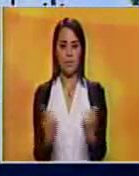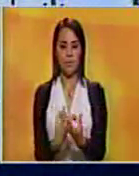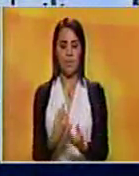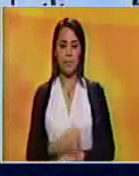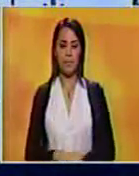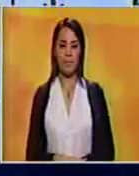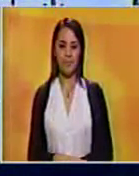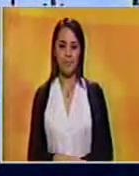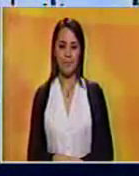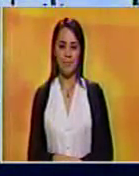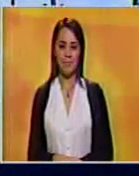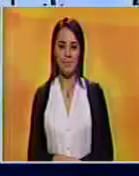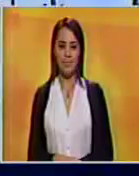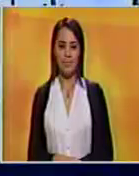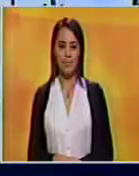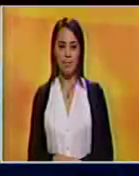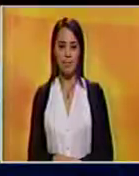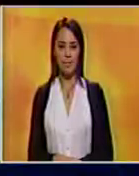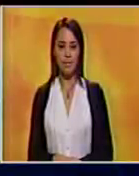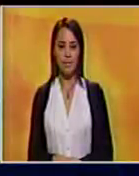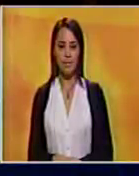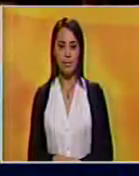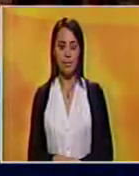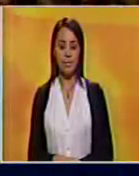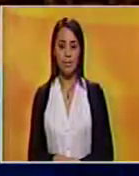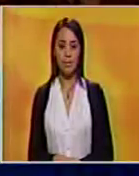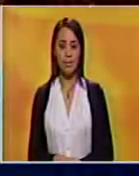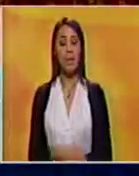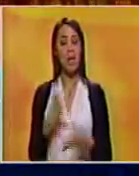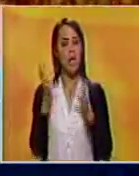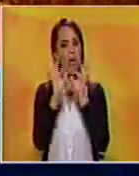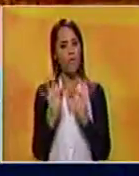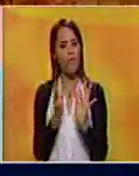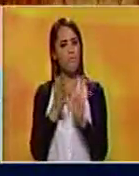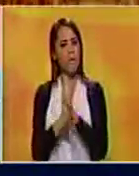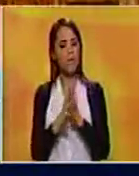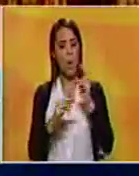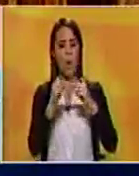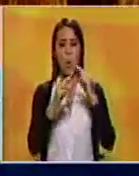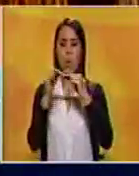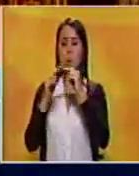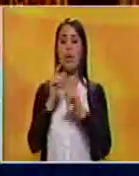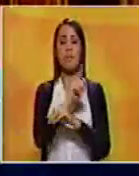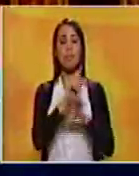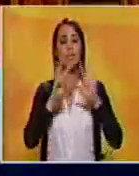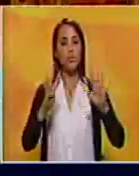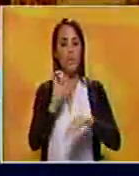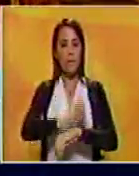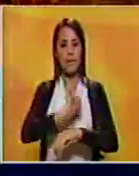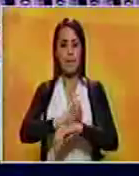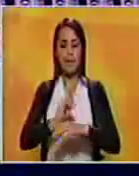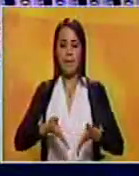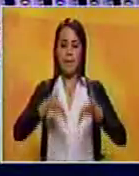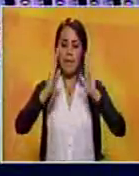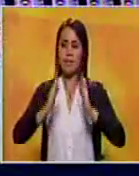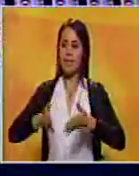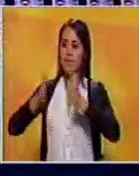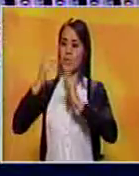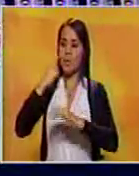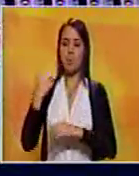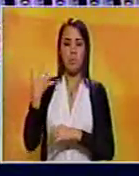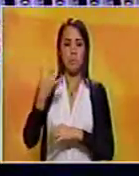Quito. Bajo la técnica de mapping, las fachadas de 19 iglesias y edificios tradicionales